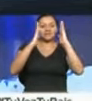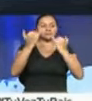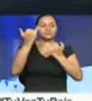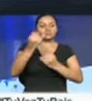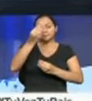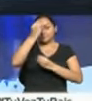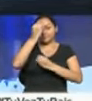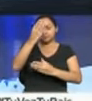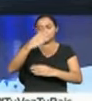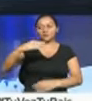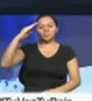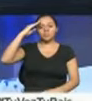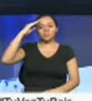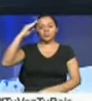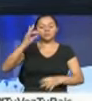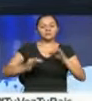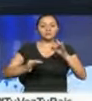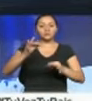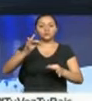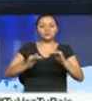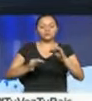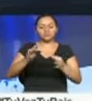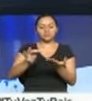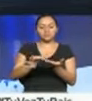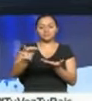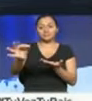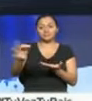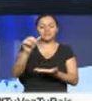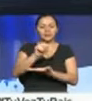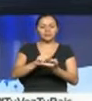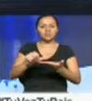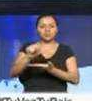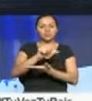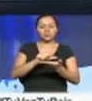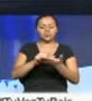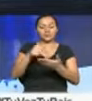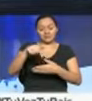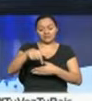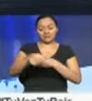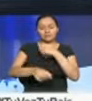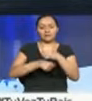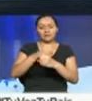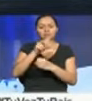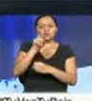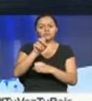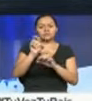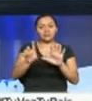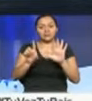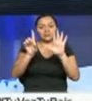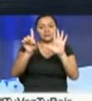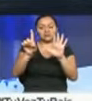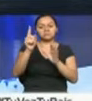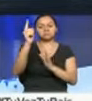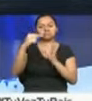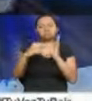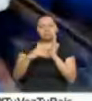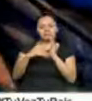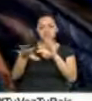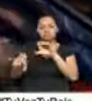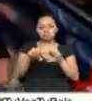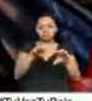Contamos que la Policía Judicial de la subzona Azuay cerró el año con más de 1000 operativos exitosos.